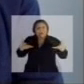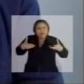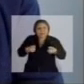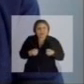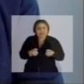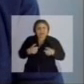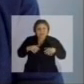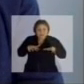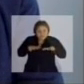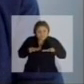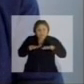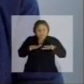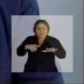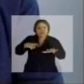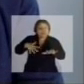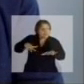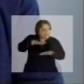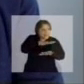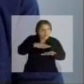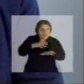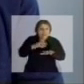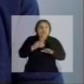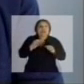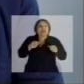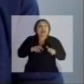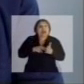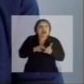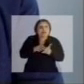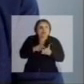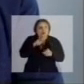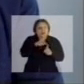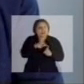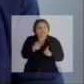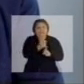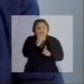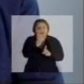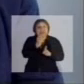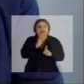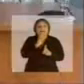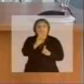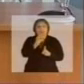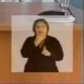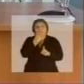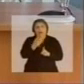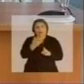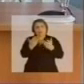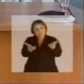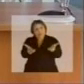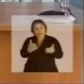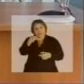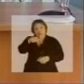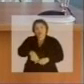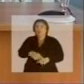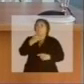definitiva La marcha De la Sociedad Es Una Resultante Por eso Este es Un día